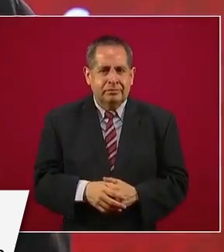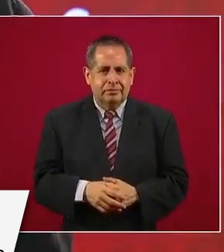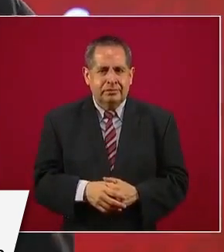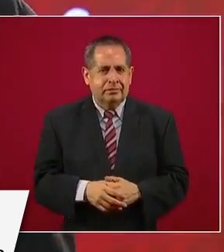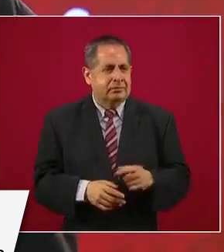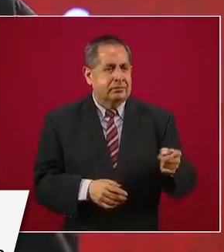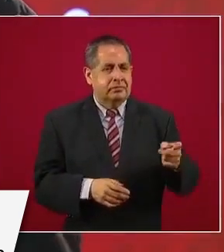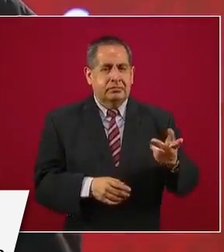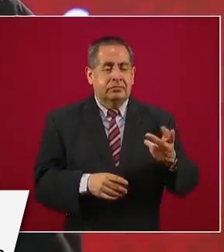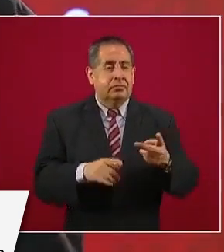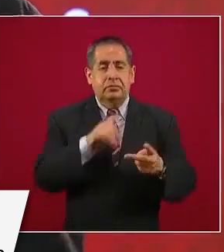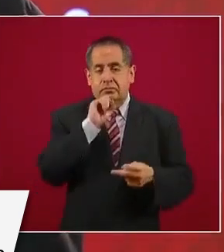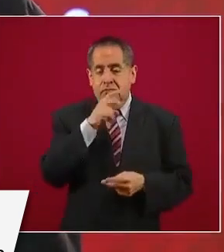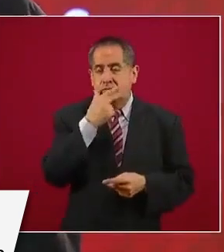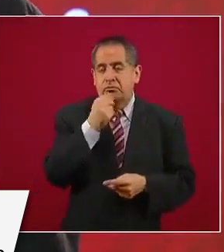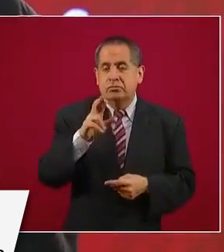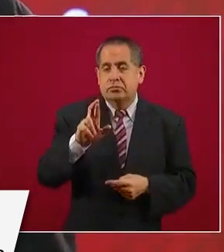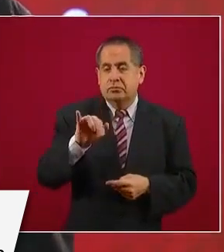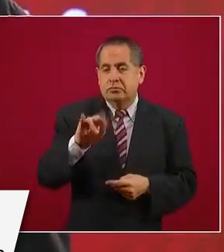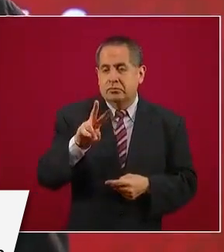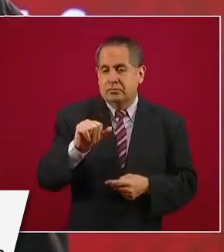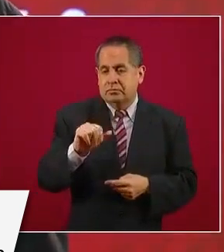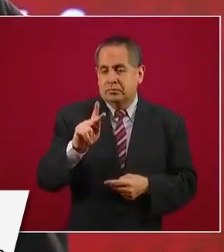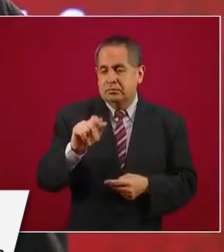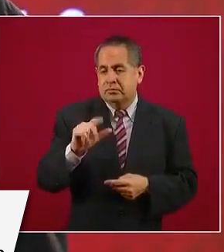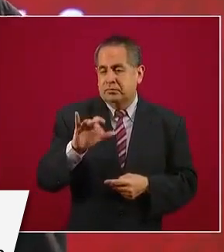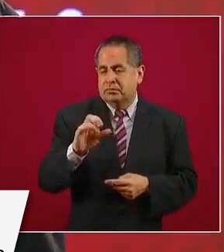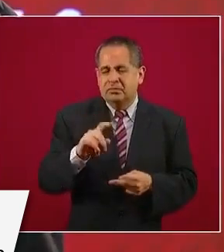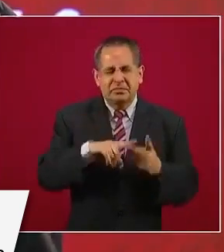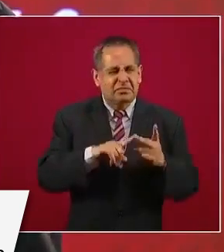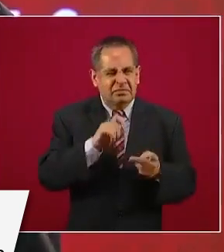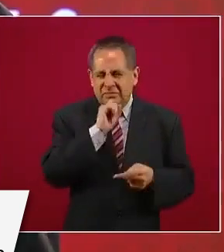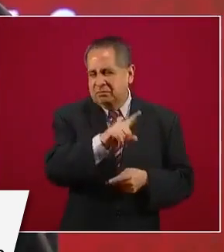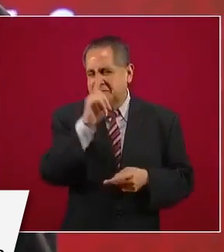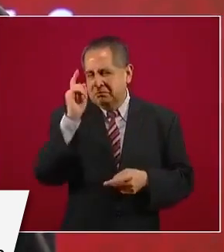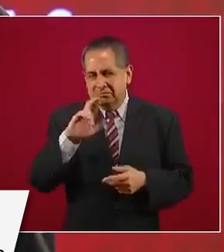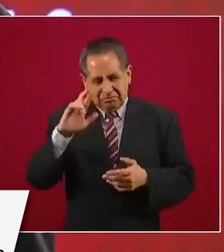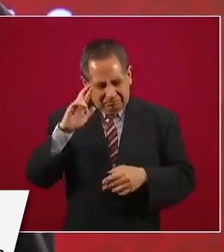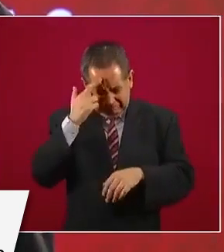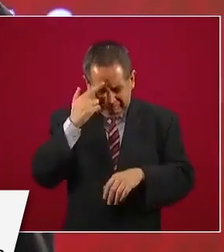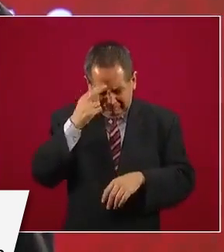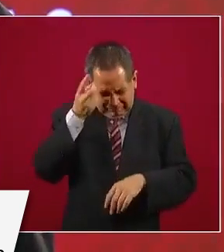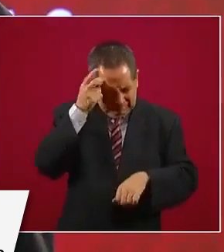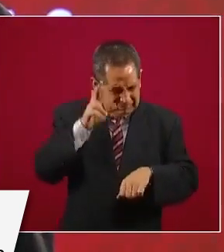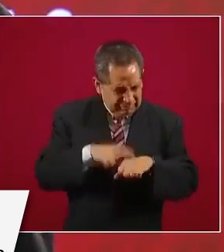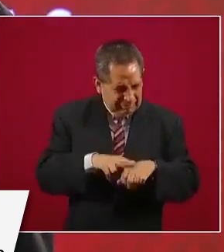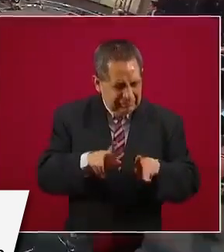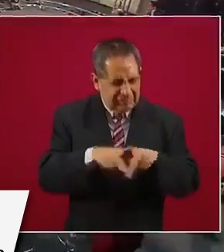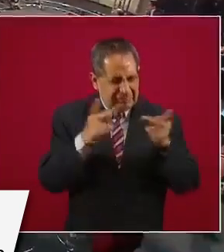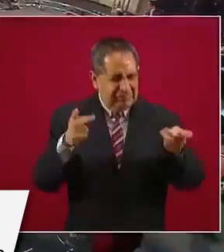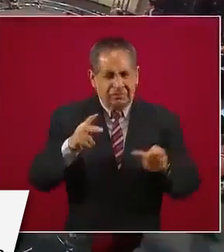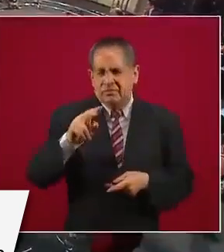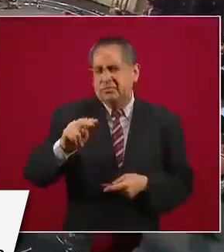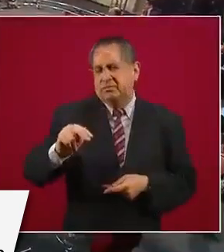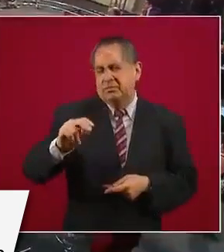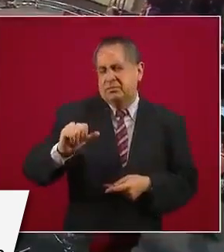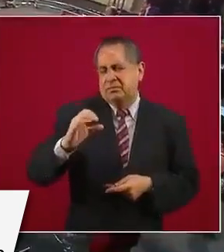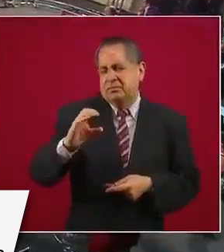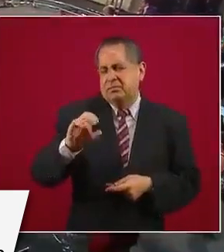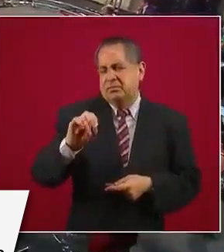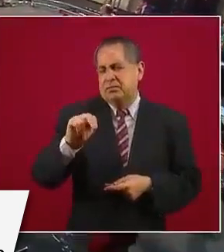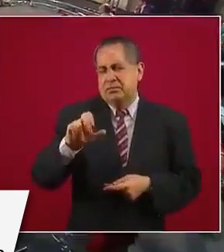Riva Palacio igual, ¿no? Creo que fue director del periódico El Nacional.